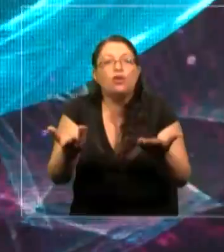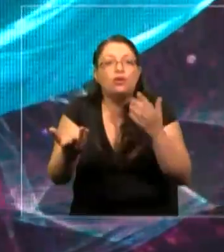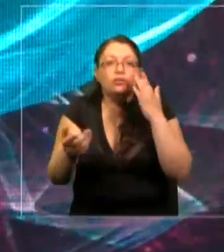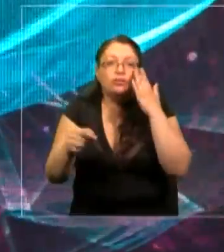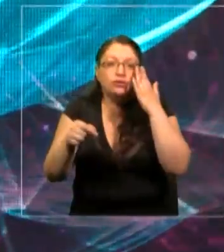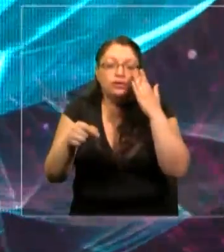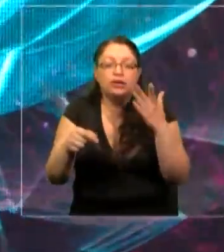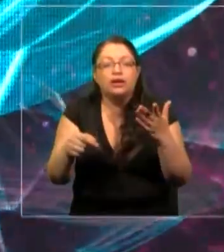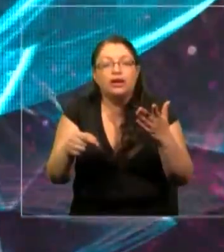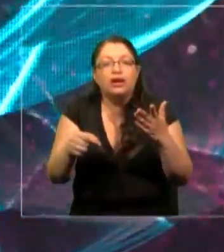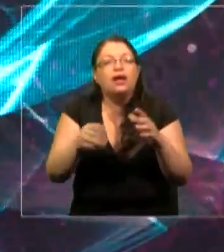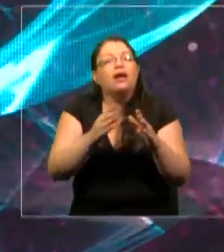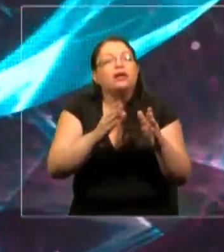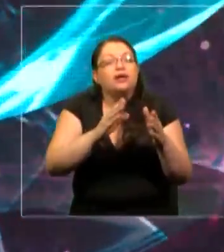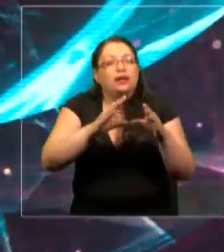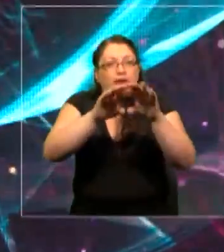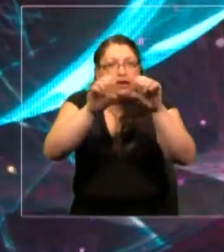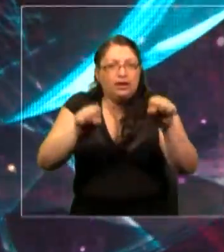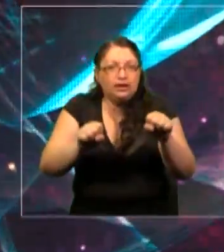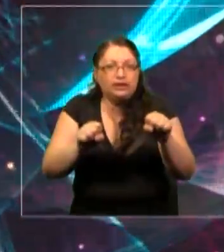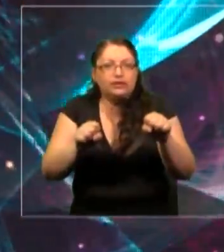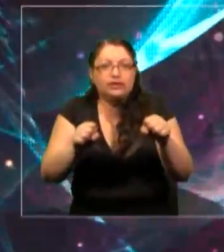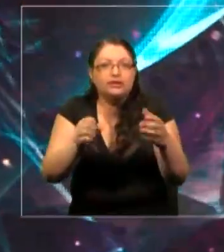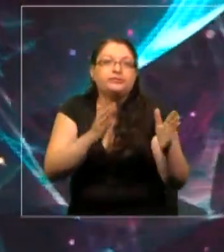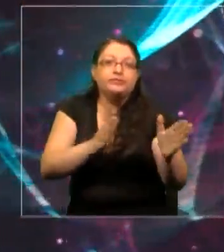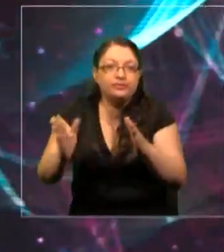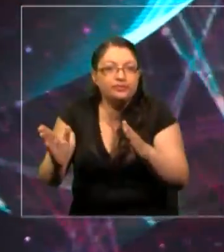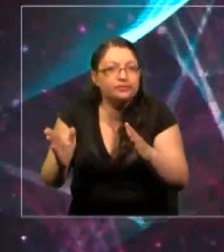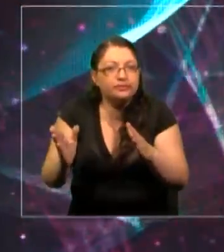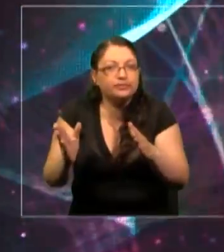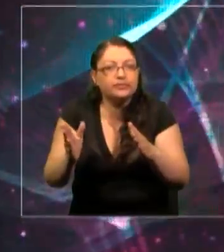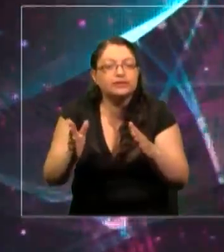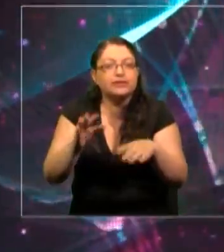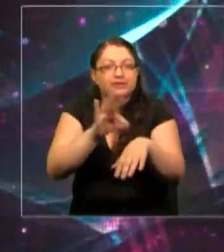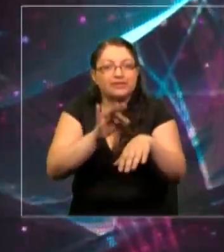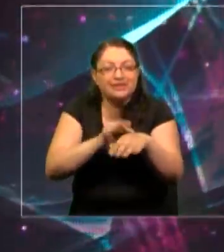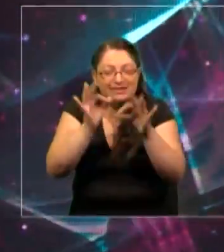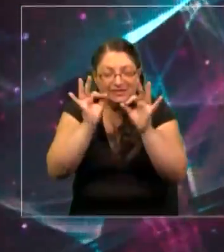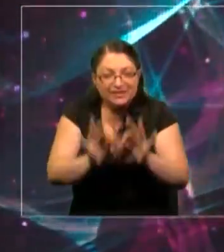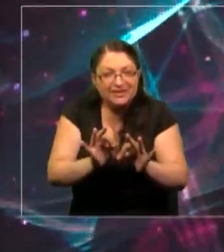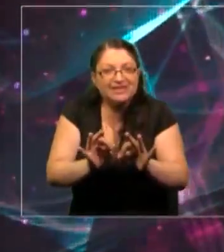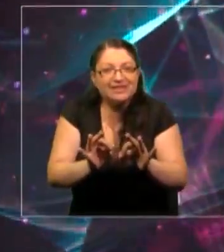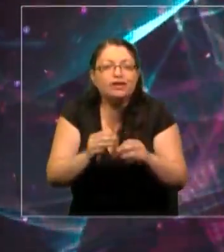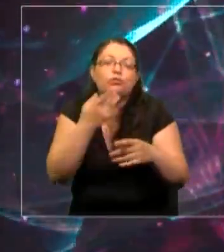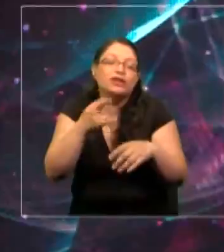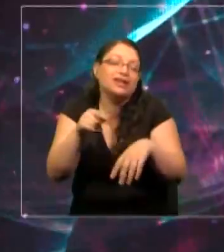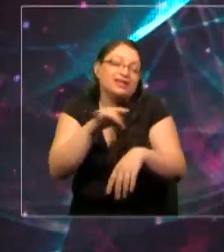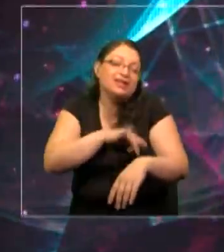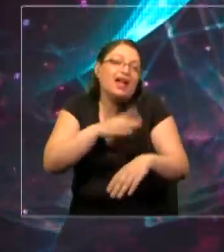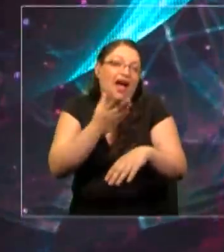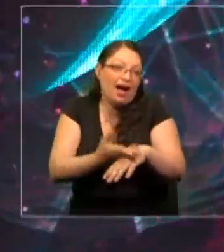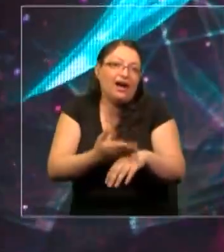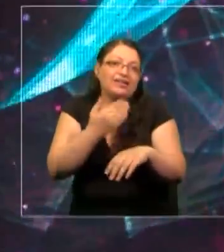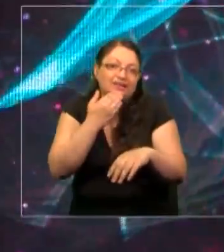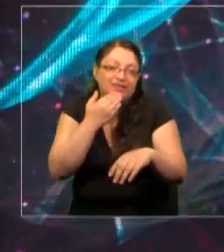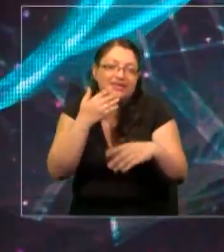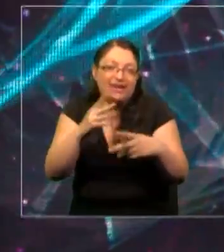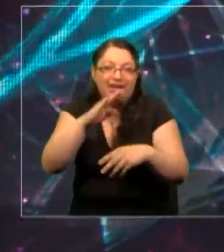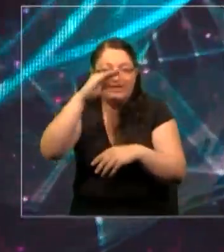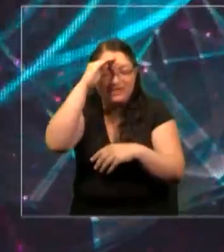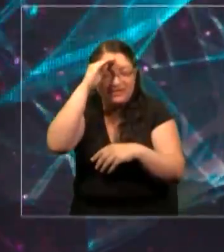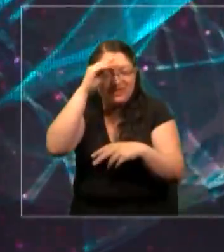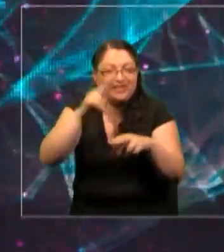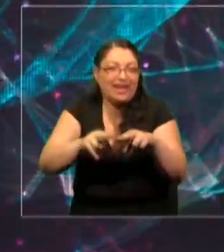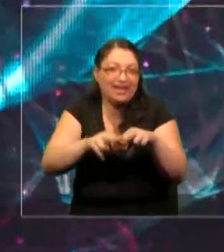estrategia de medicina de precisión? Hablé de esto porque Chile tiene un interés en desarrollar este tipo de estrategia a nivel nacional.